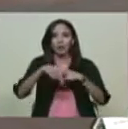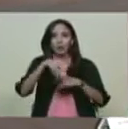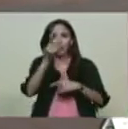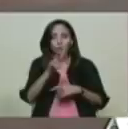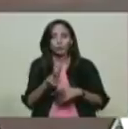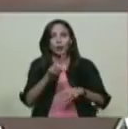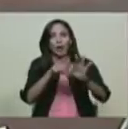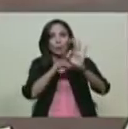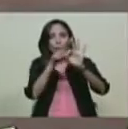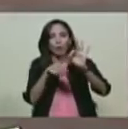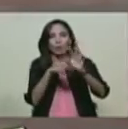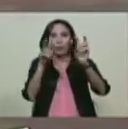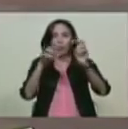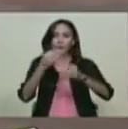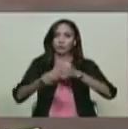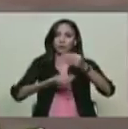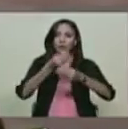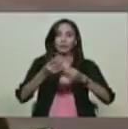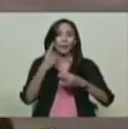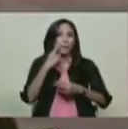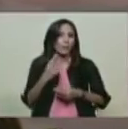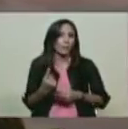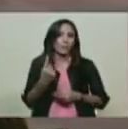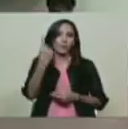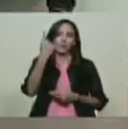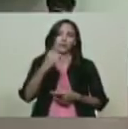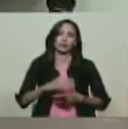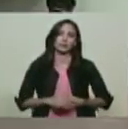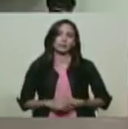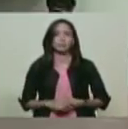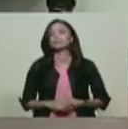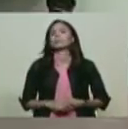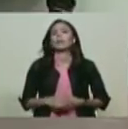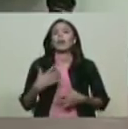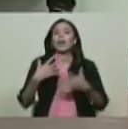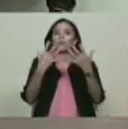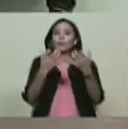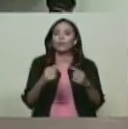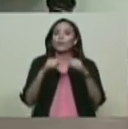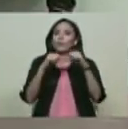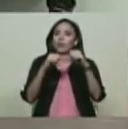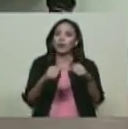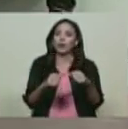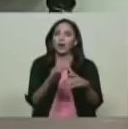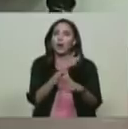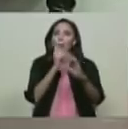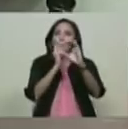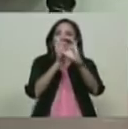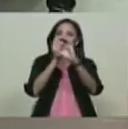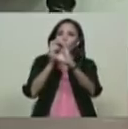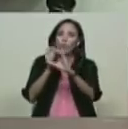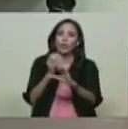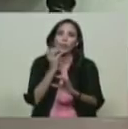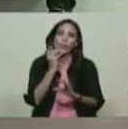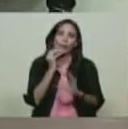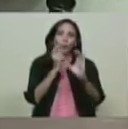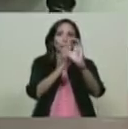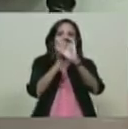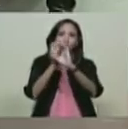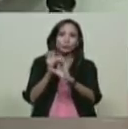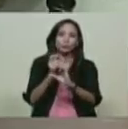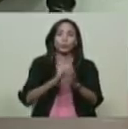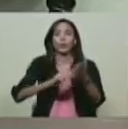un país. Es primera vez que se crea una criptomoneda sustentada en una riqueza material física,